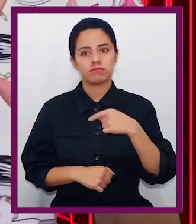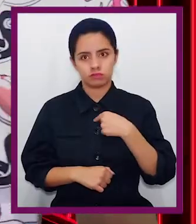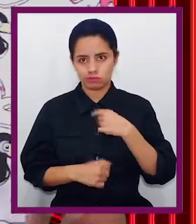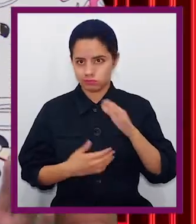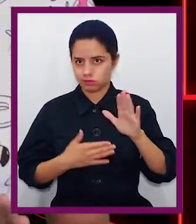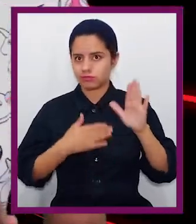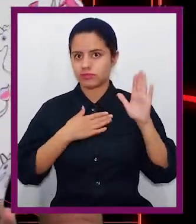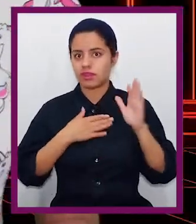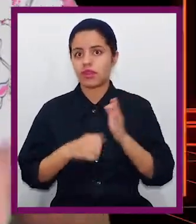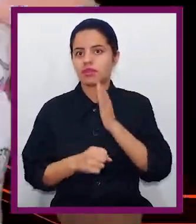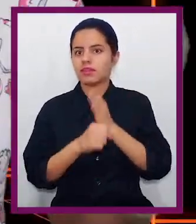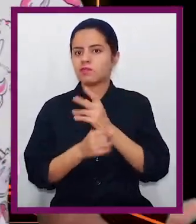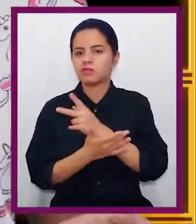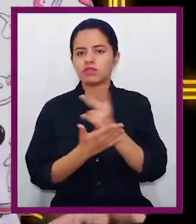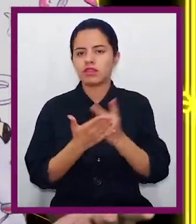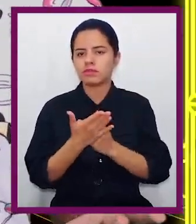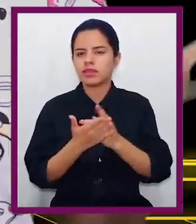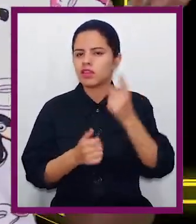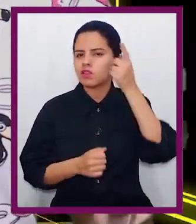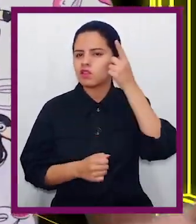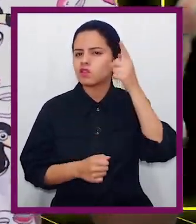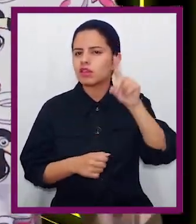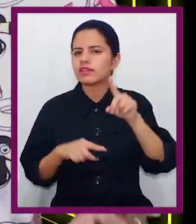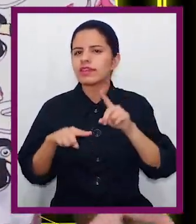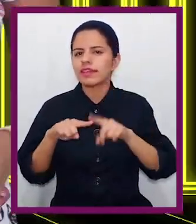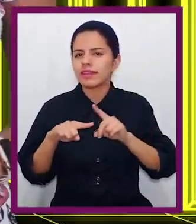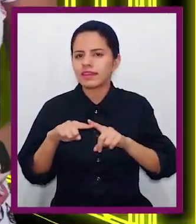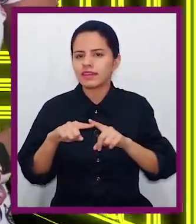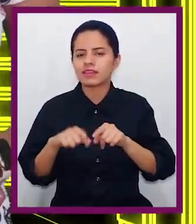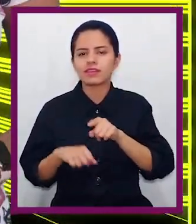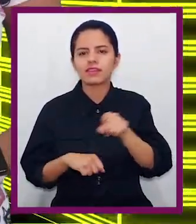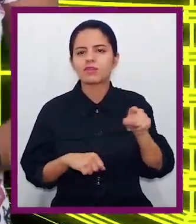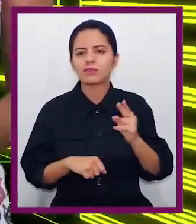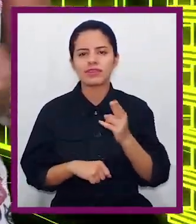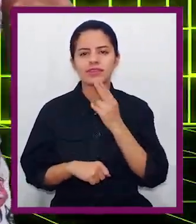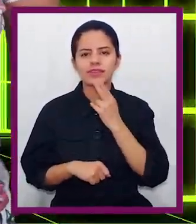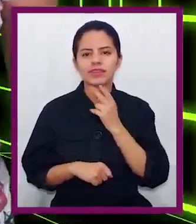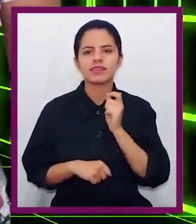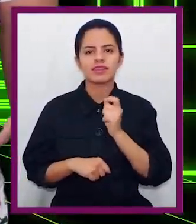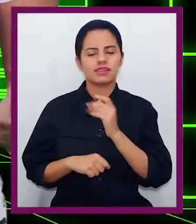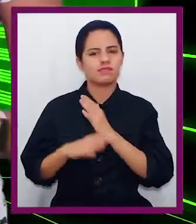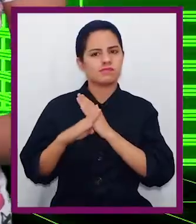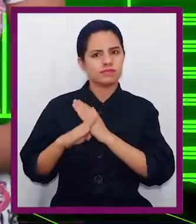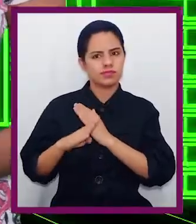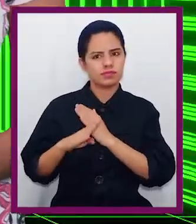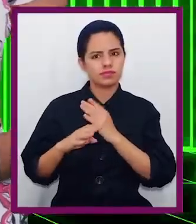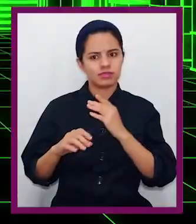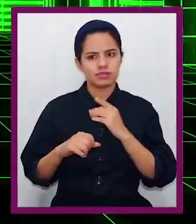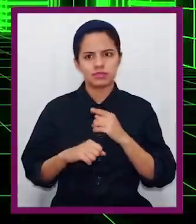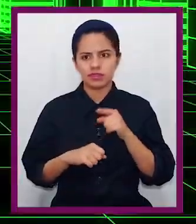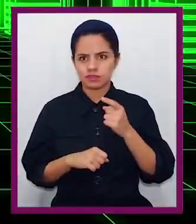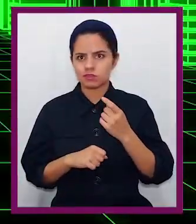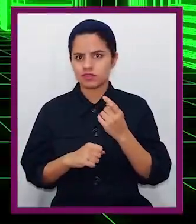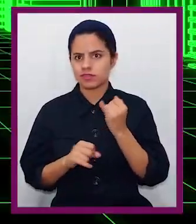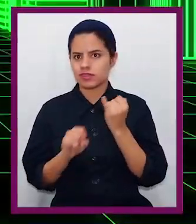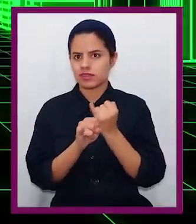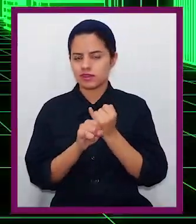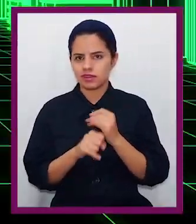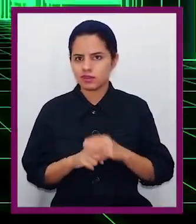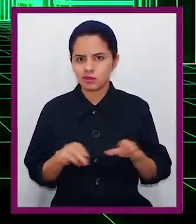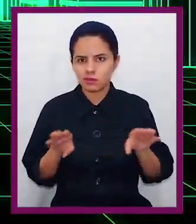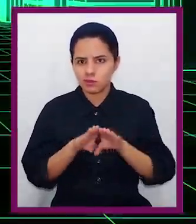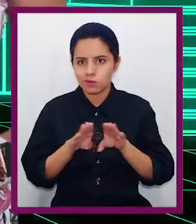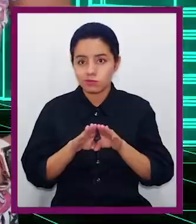justo en este programa vamos a ver quiénes son los dueños de las redes sociales y cómo utilizan los mecanismos de censura. ¿Cómo? ¿Censura en las